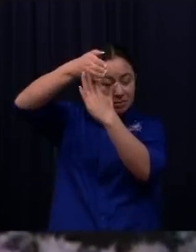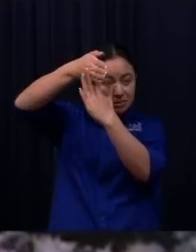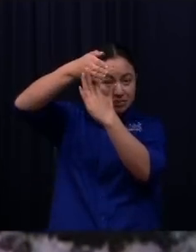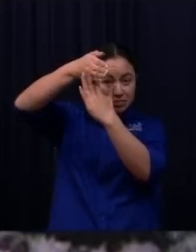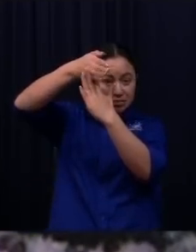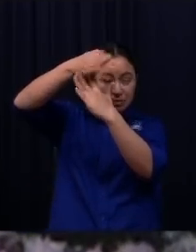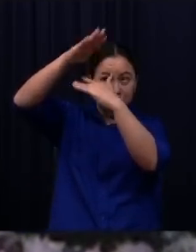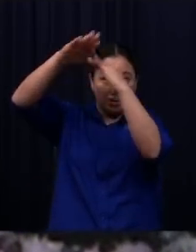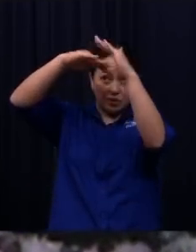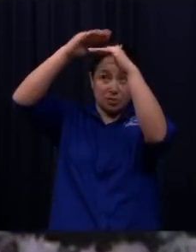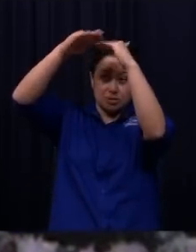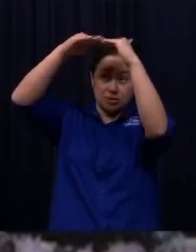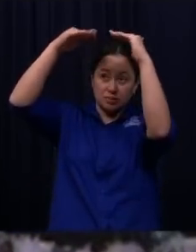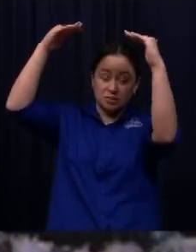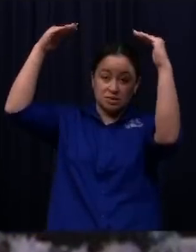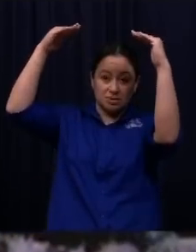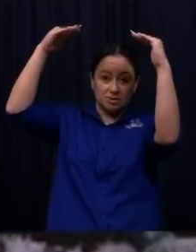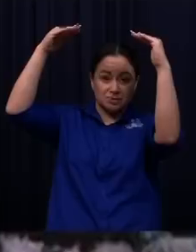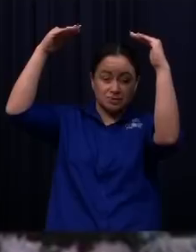los cielos.